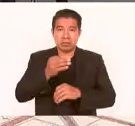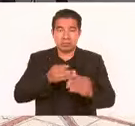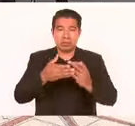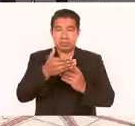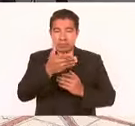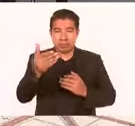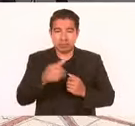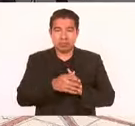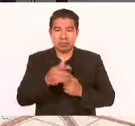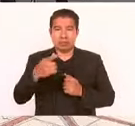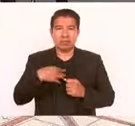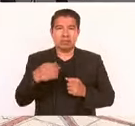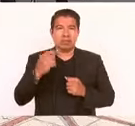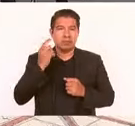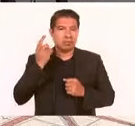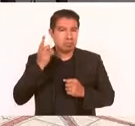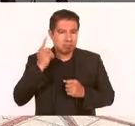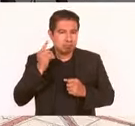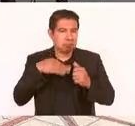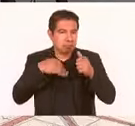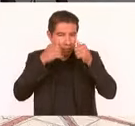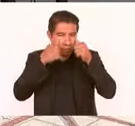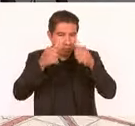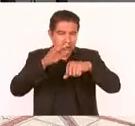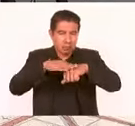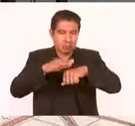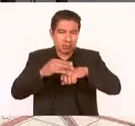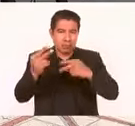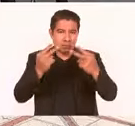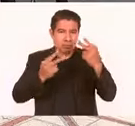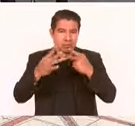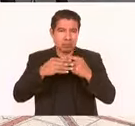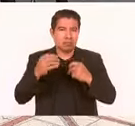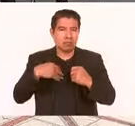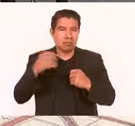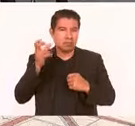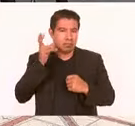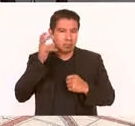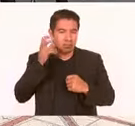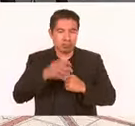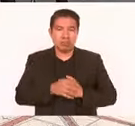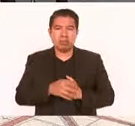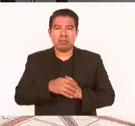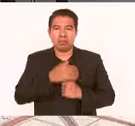quienes nos escuchan o nos están viendo.